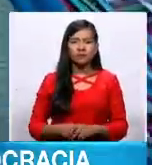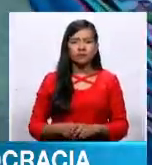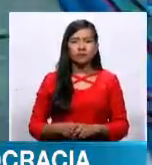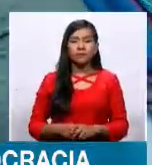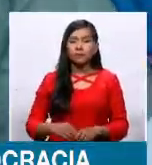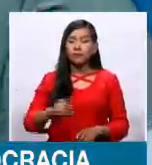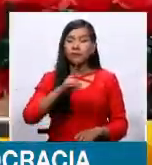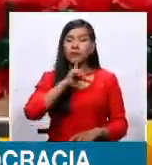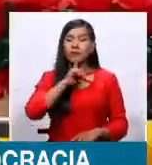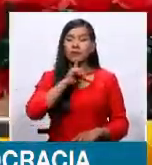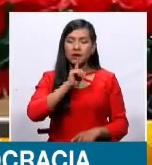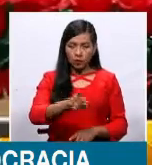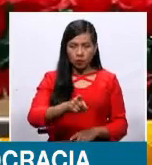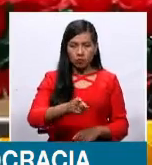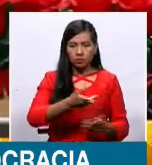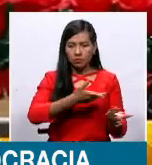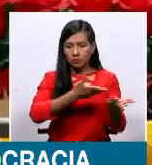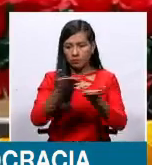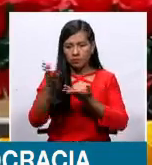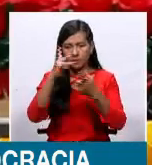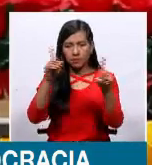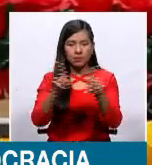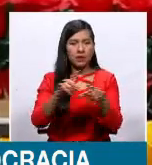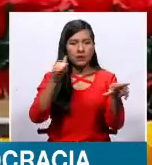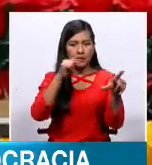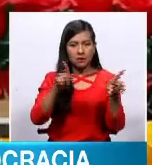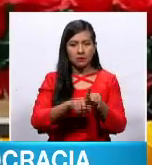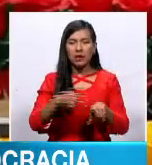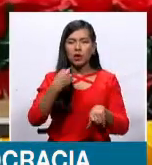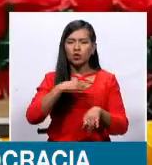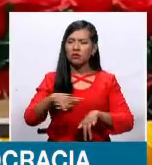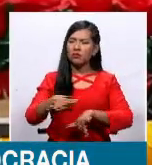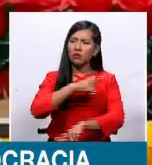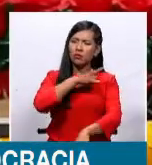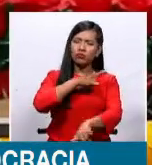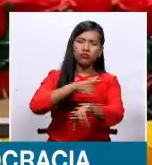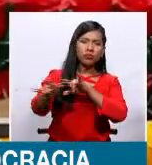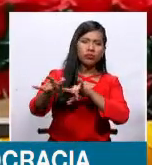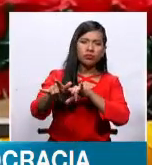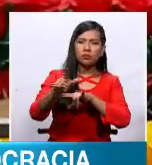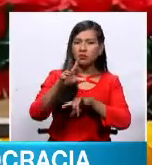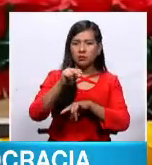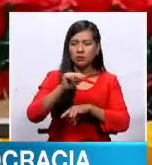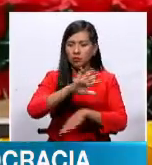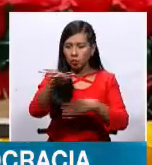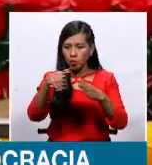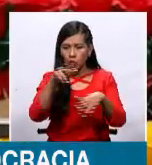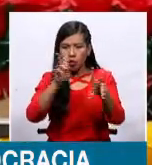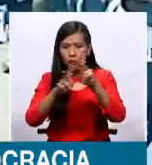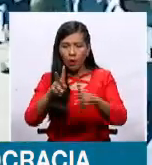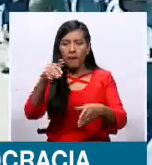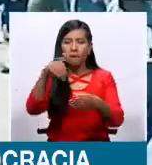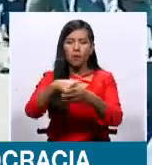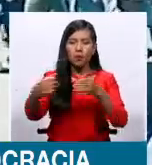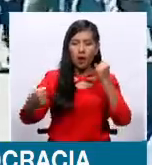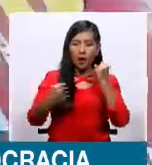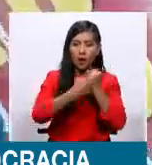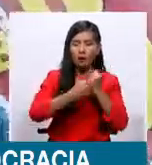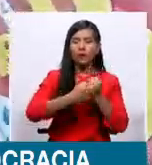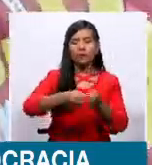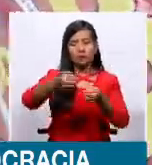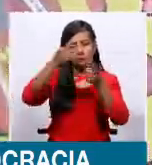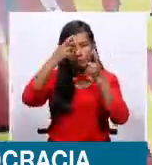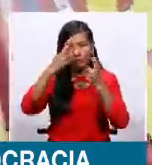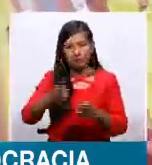Estoy seguro, hermanas, hermanos, que no traicionaremos el mandato que el pueblo nos dio en las urnas el